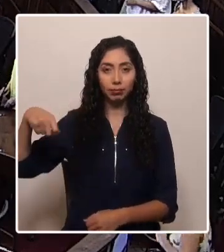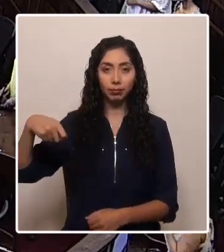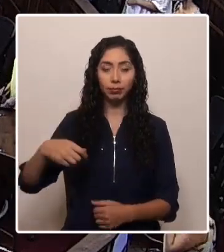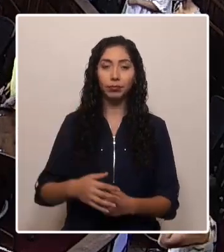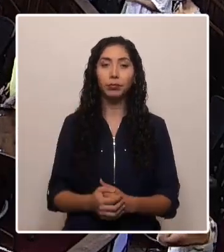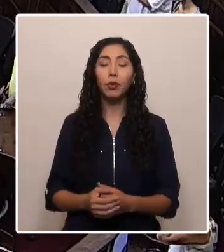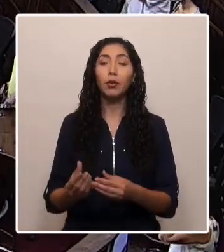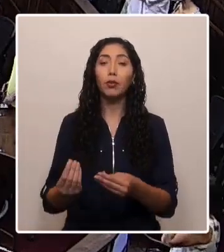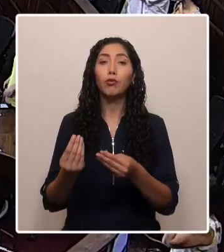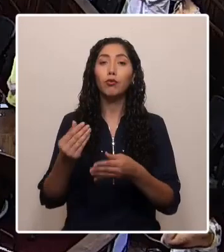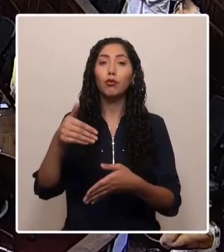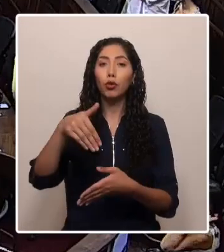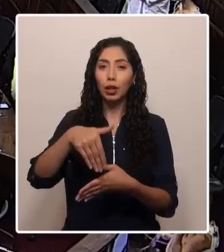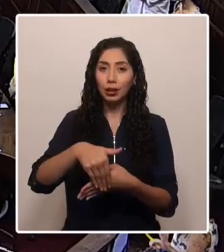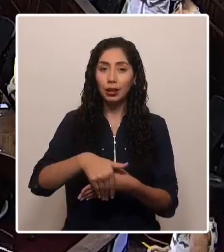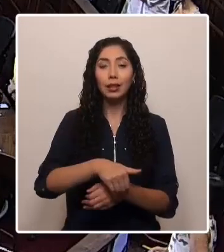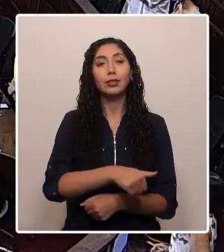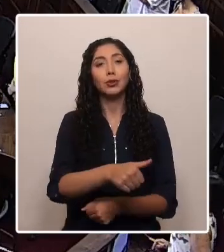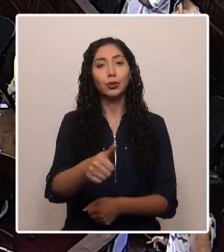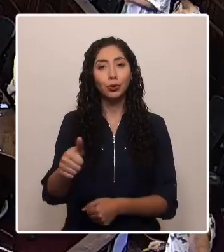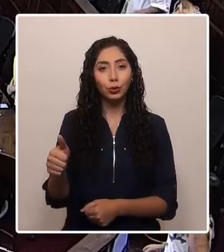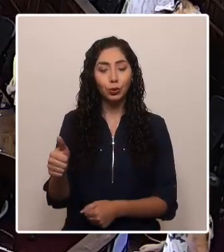Muy buenas tardes a todos y todas.